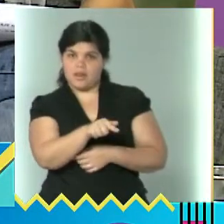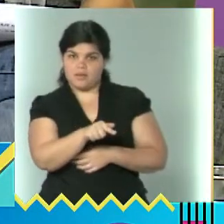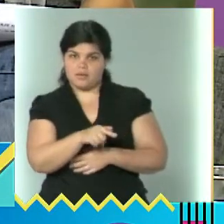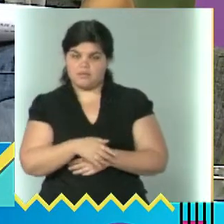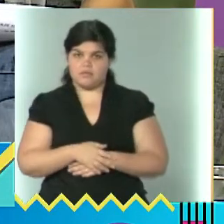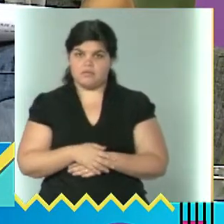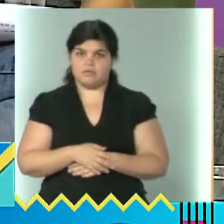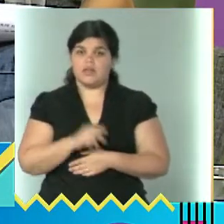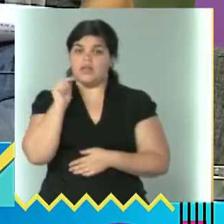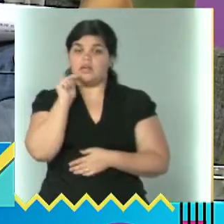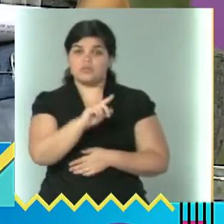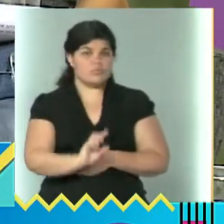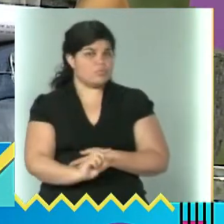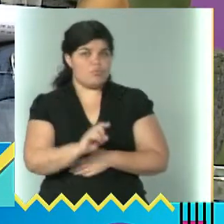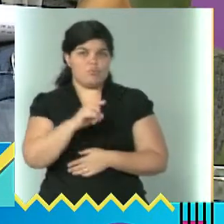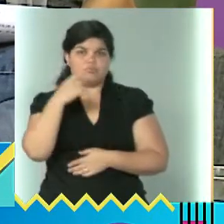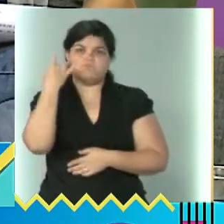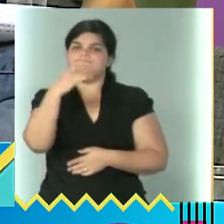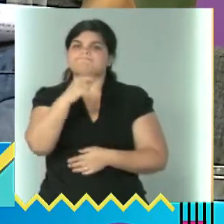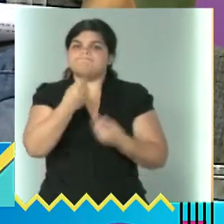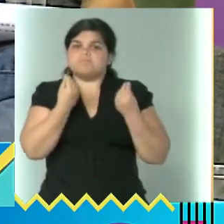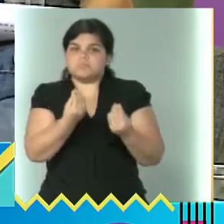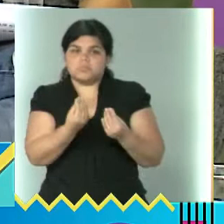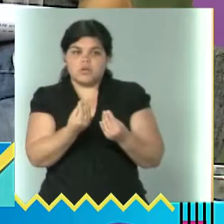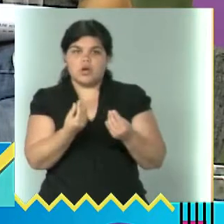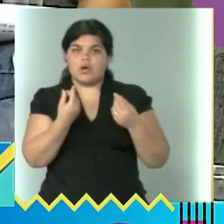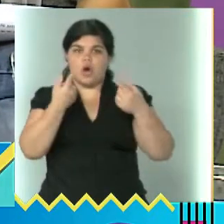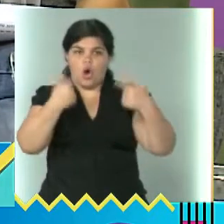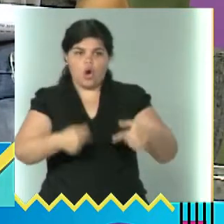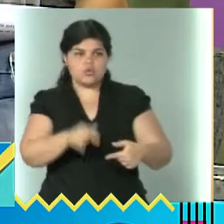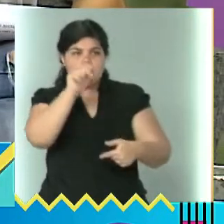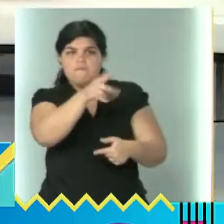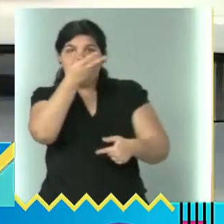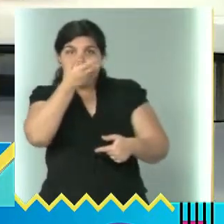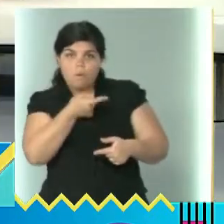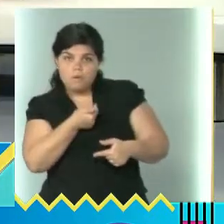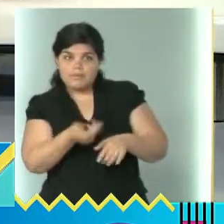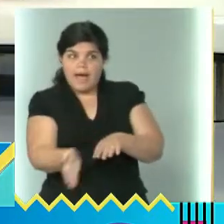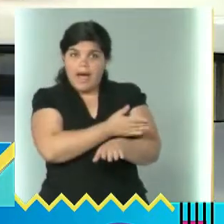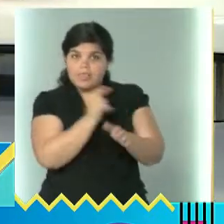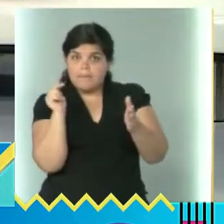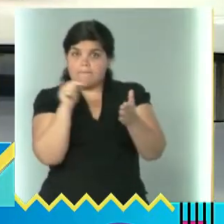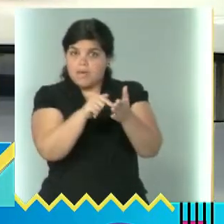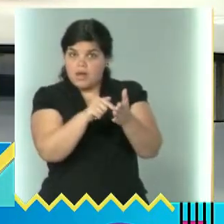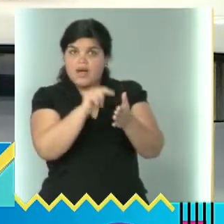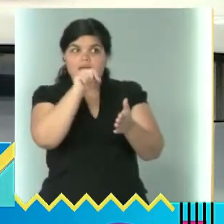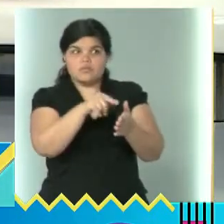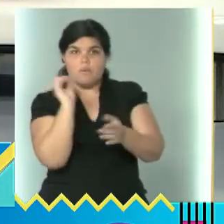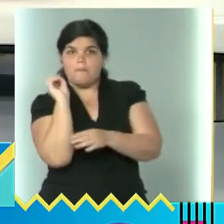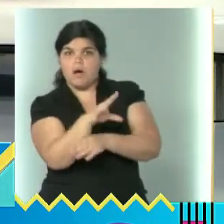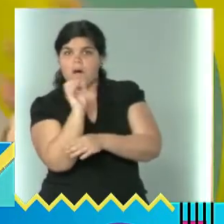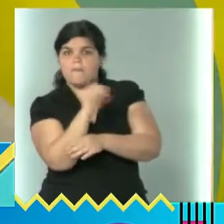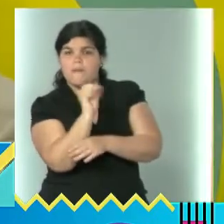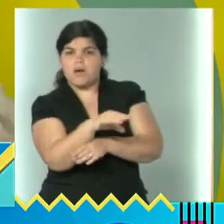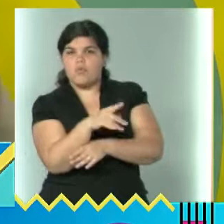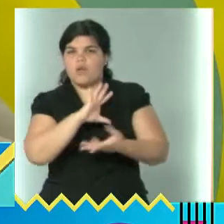redes solo te ponen en contacto con cosas compatibles con lo que ya tenías. Porque buscan